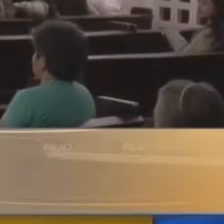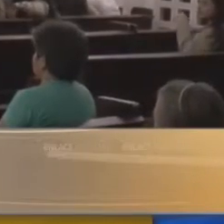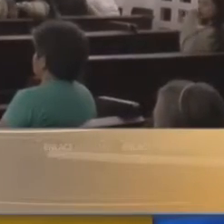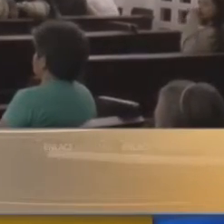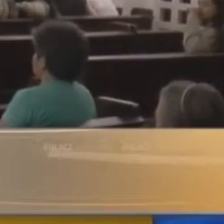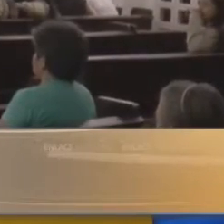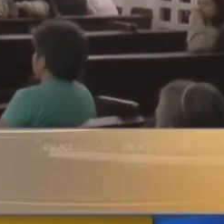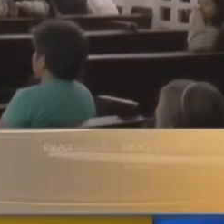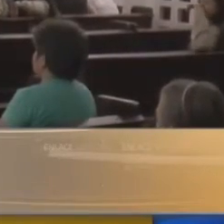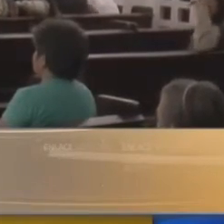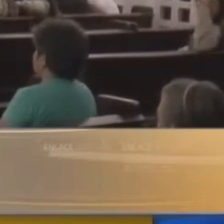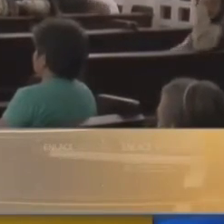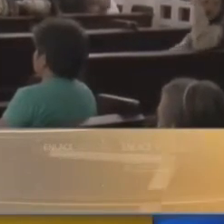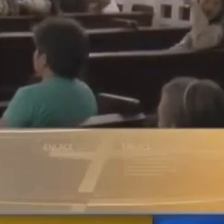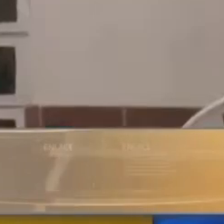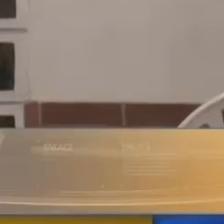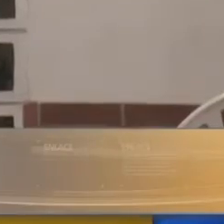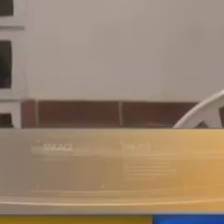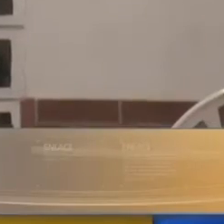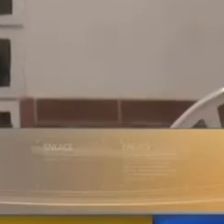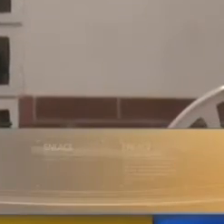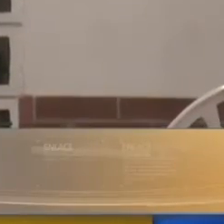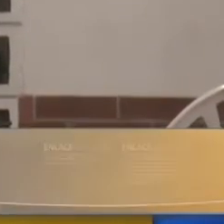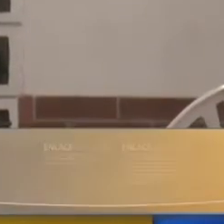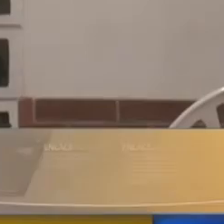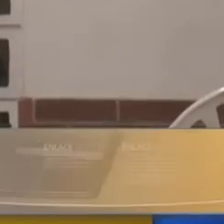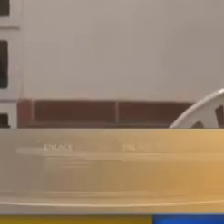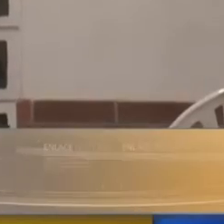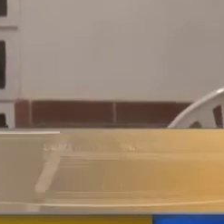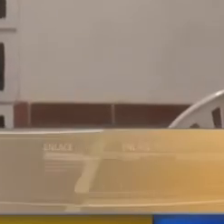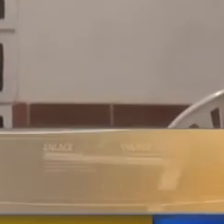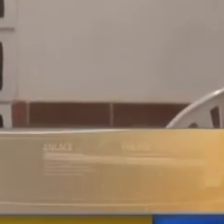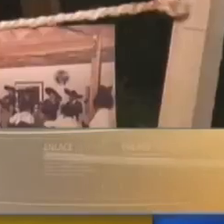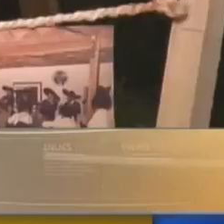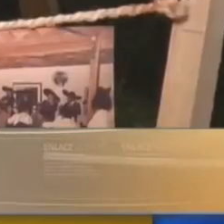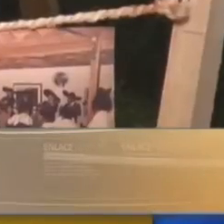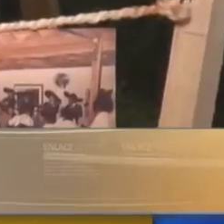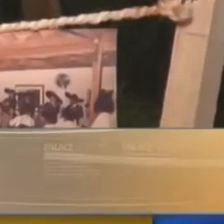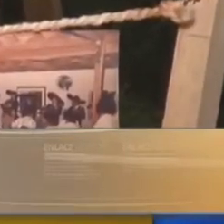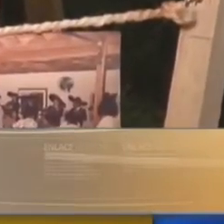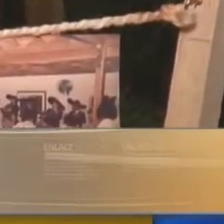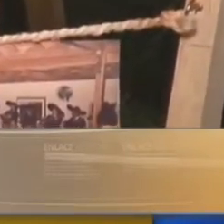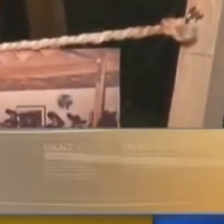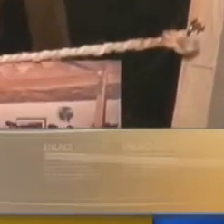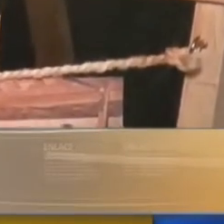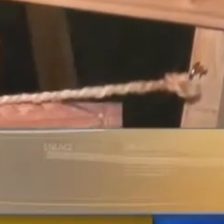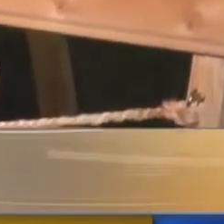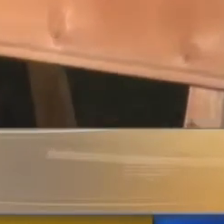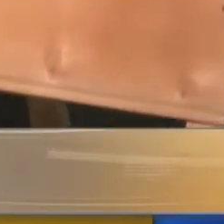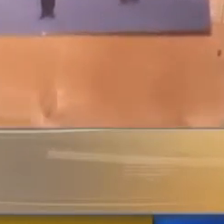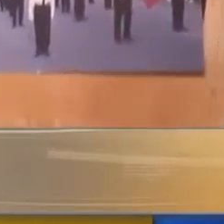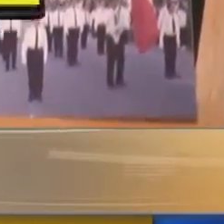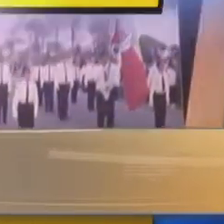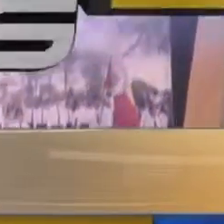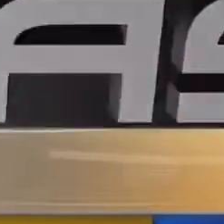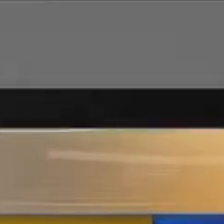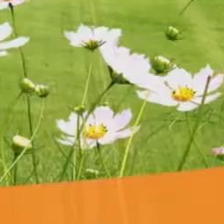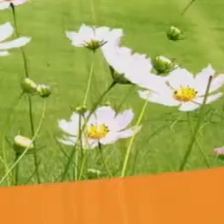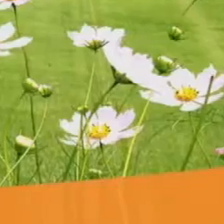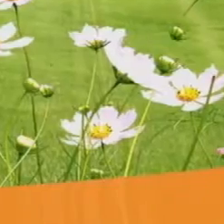Mira, Seminario San Pedro Claver rinde homenaje póstumo al padre Arturo Garzón. Con una galería se recordó los mejores momentos del líder